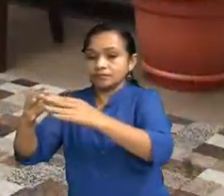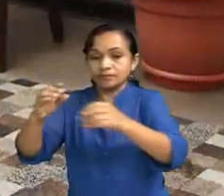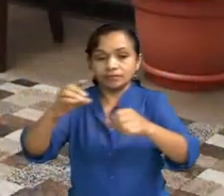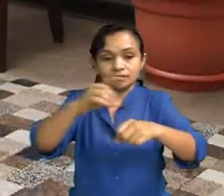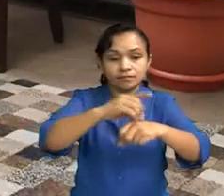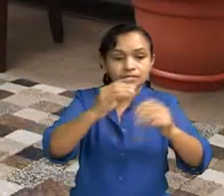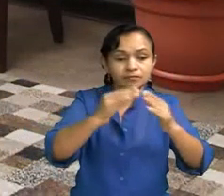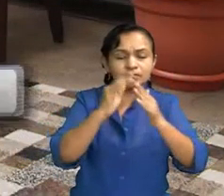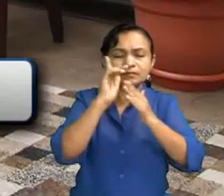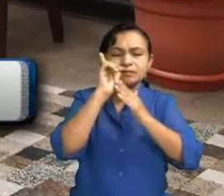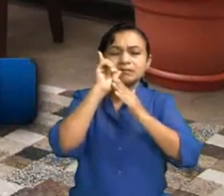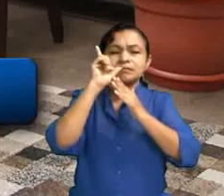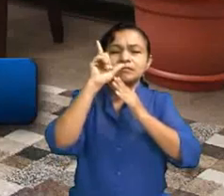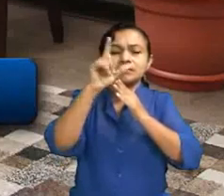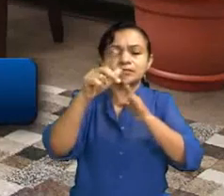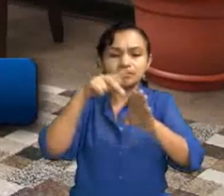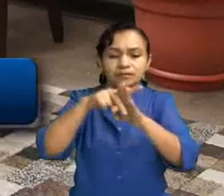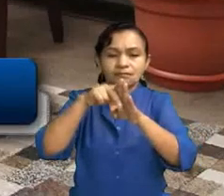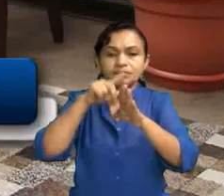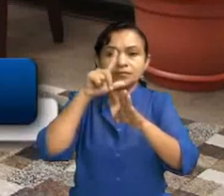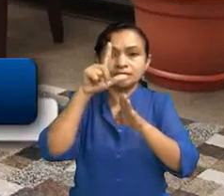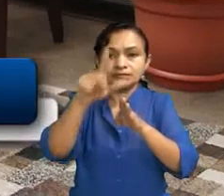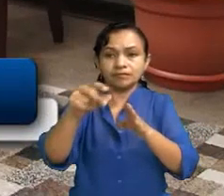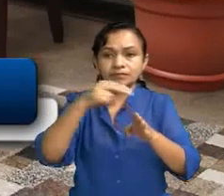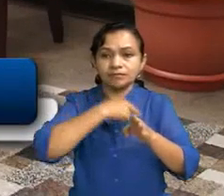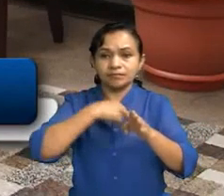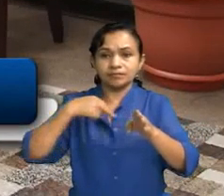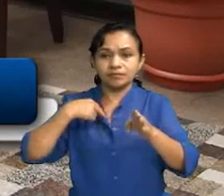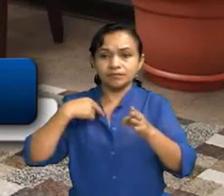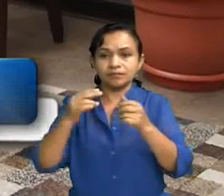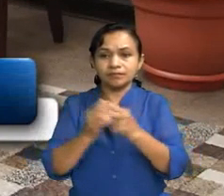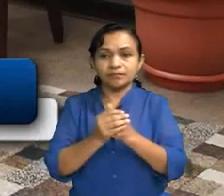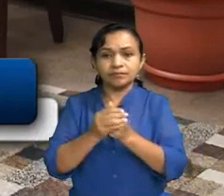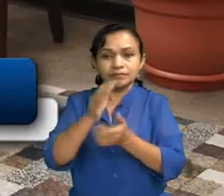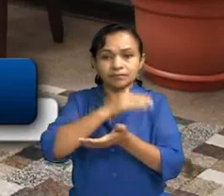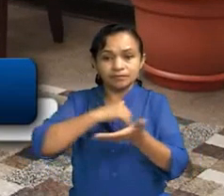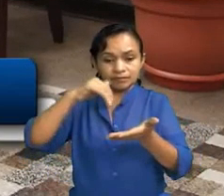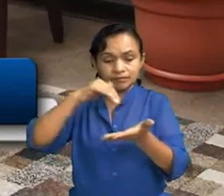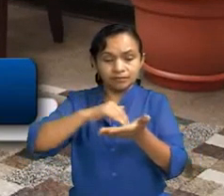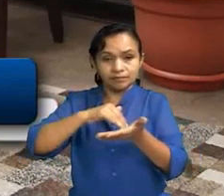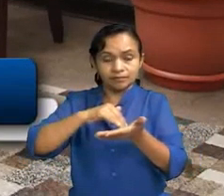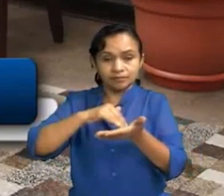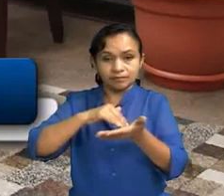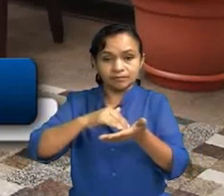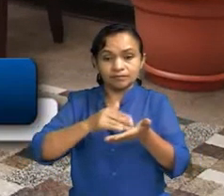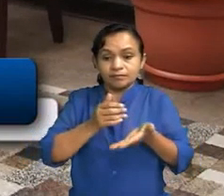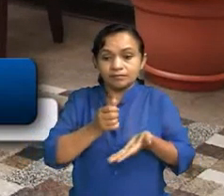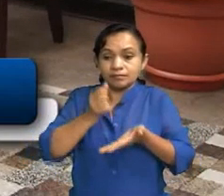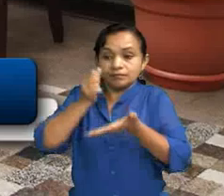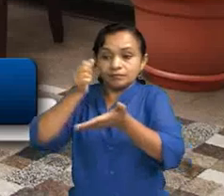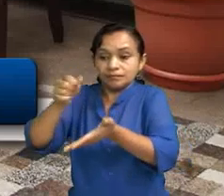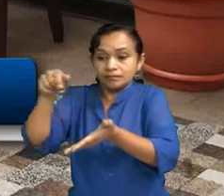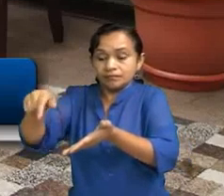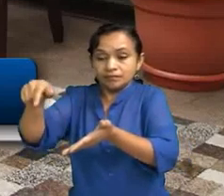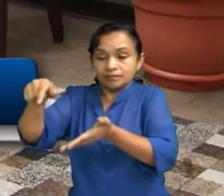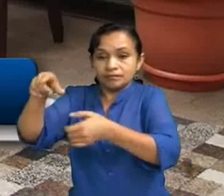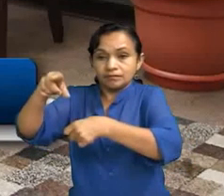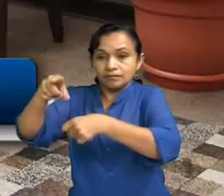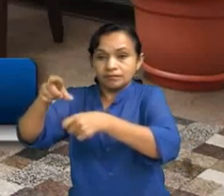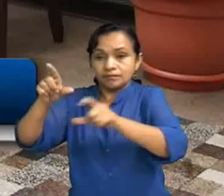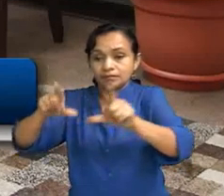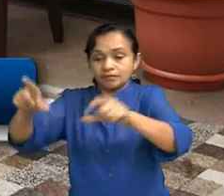esas comunidades, en esas comarcas. Entonces, ¿qué es lo que se hace? El centro de salud abastece los puestos médicos y no solo los abastece